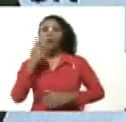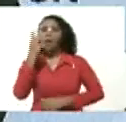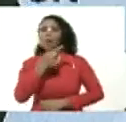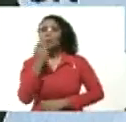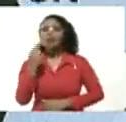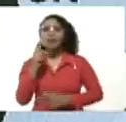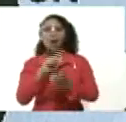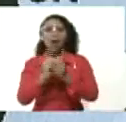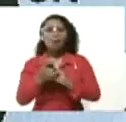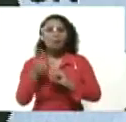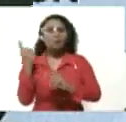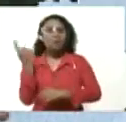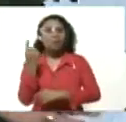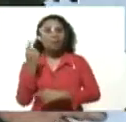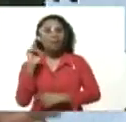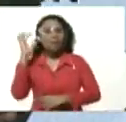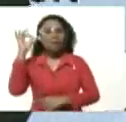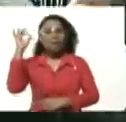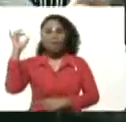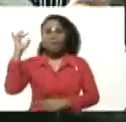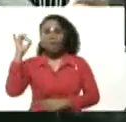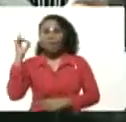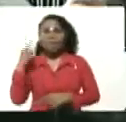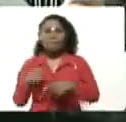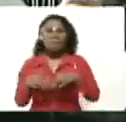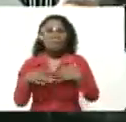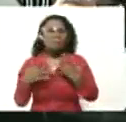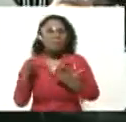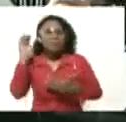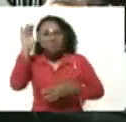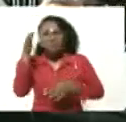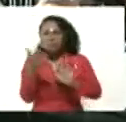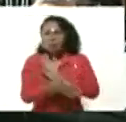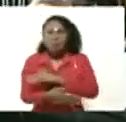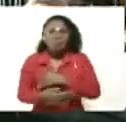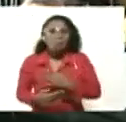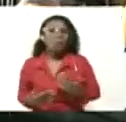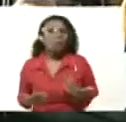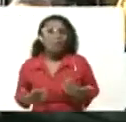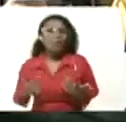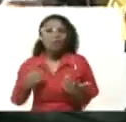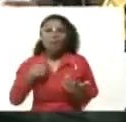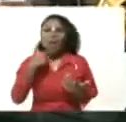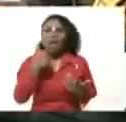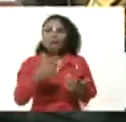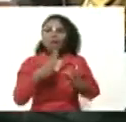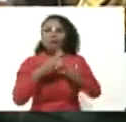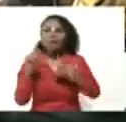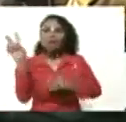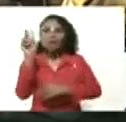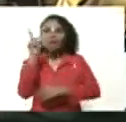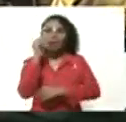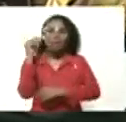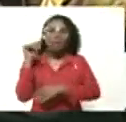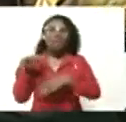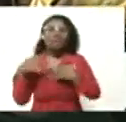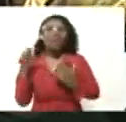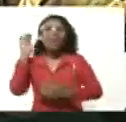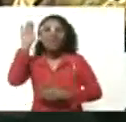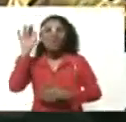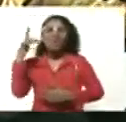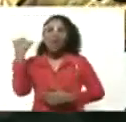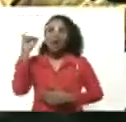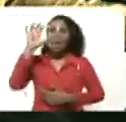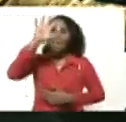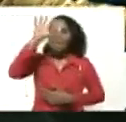países como Brasil. ¿Qué futuro? Y le digo a todas las venezolanas y venezolanos, ¿qué futuro tienen los